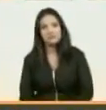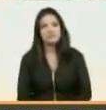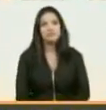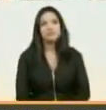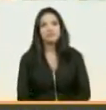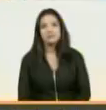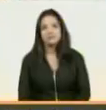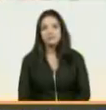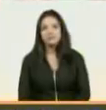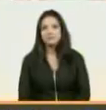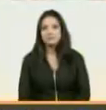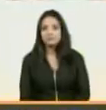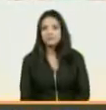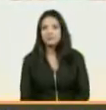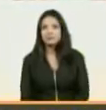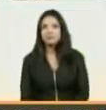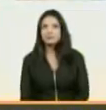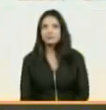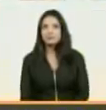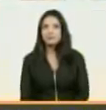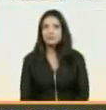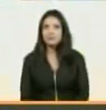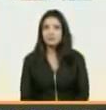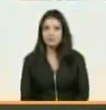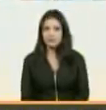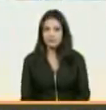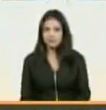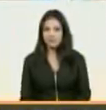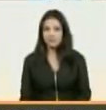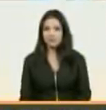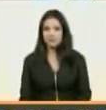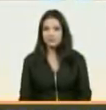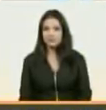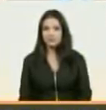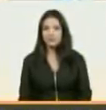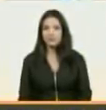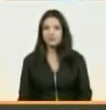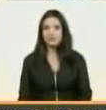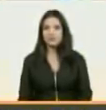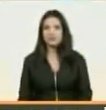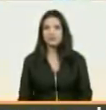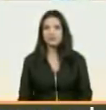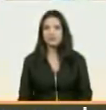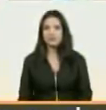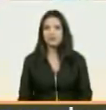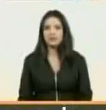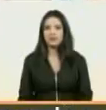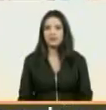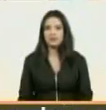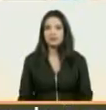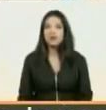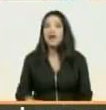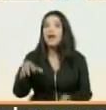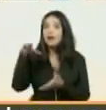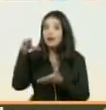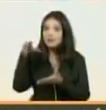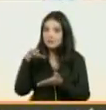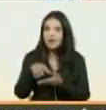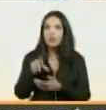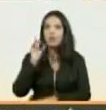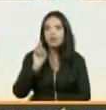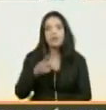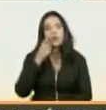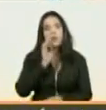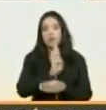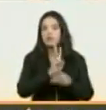Sobre el uso de menores en estas manifestaciones, a que ha llamado el Cuerpo de Seguridad del Estado tiene la altísima responsabilidad de la preservación de la paz, de la